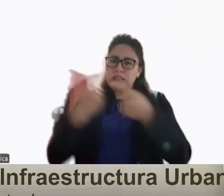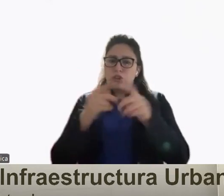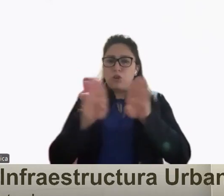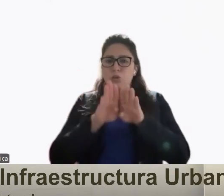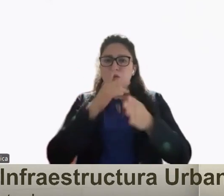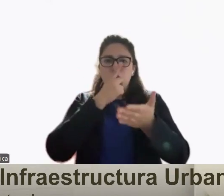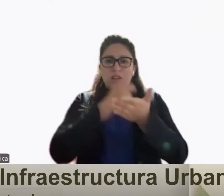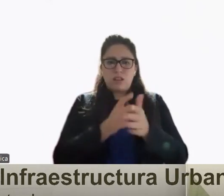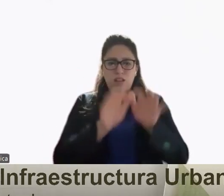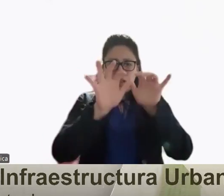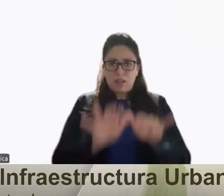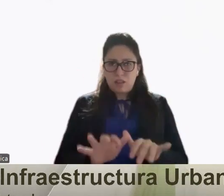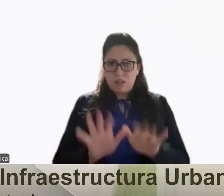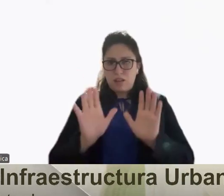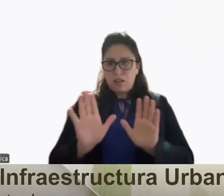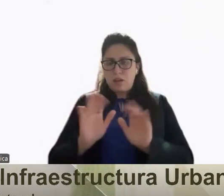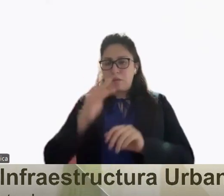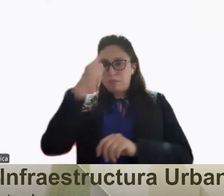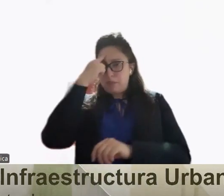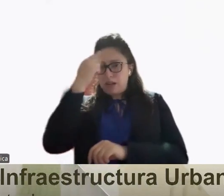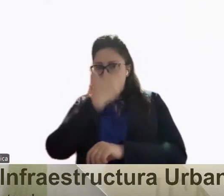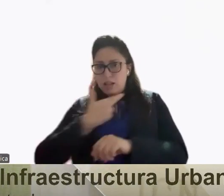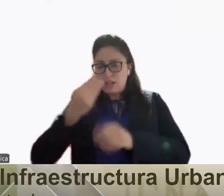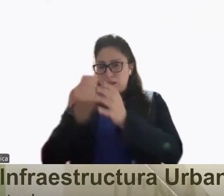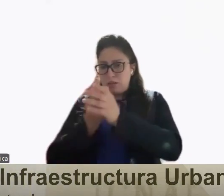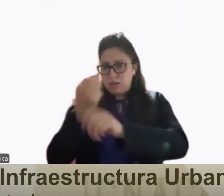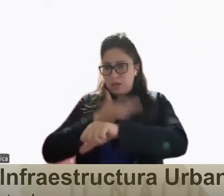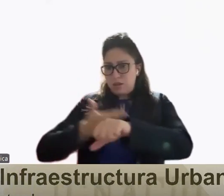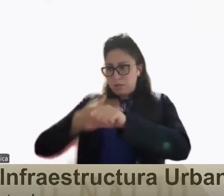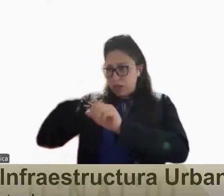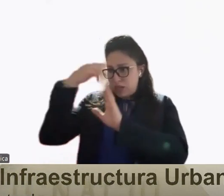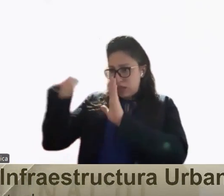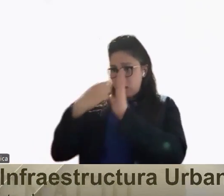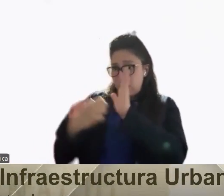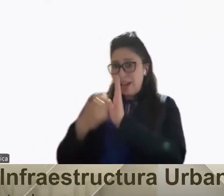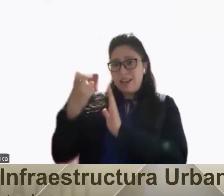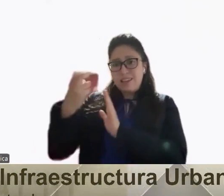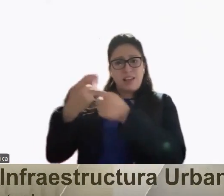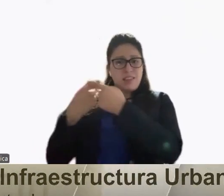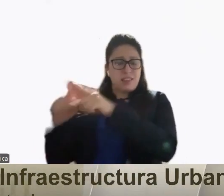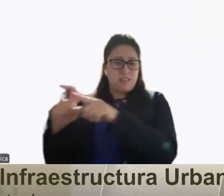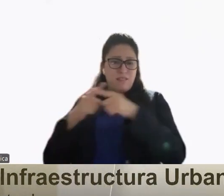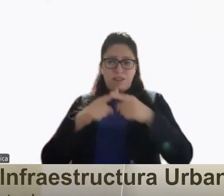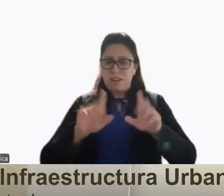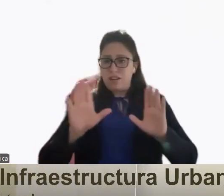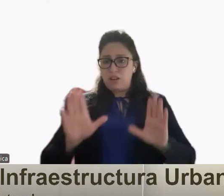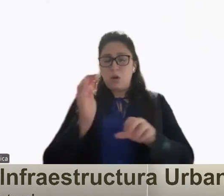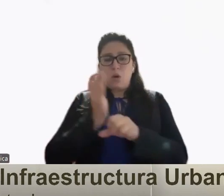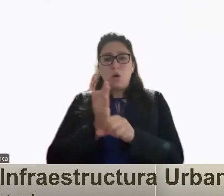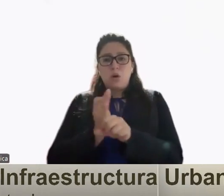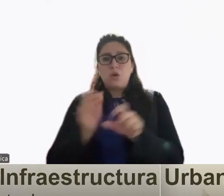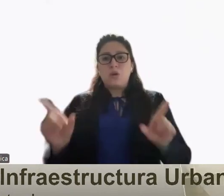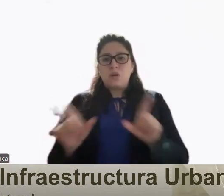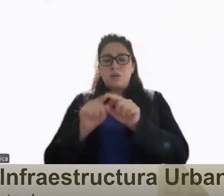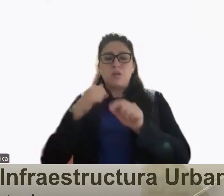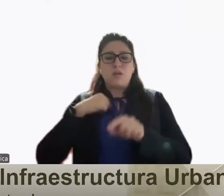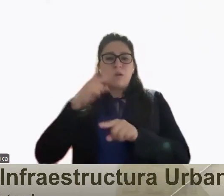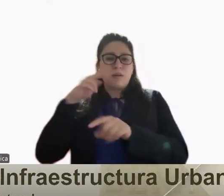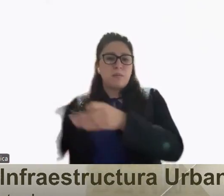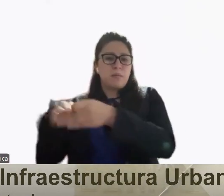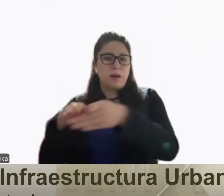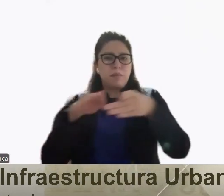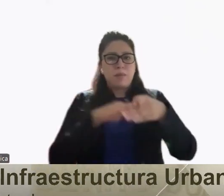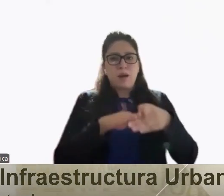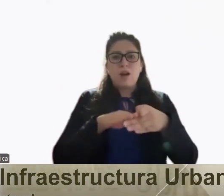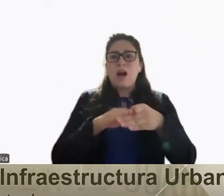Ahora, nadie habló de escriturar, son procedimientos distintos. Y al final de cuentas, aquí lo que sí tenemos es una constante, como el caso anterior, que